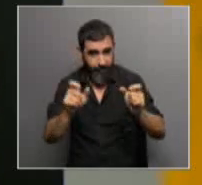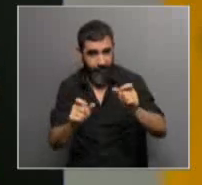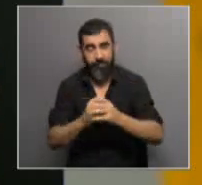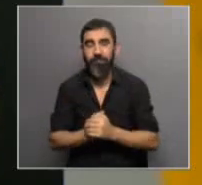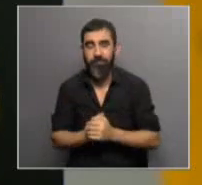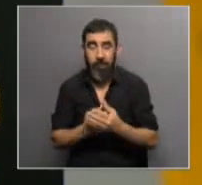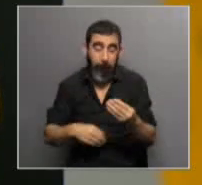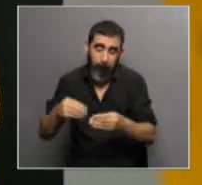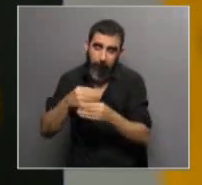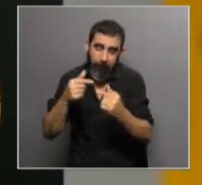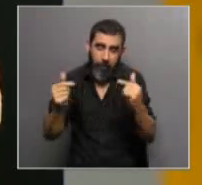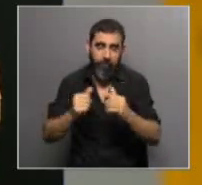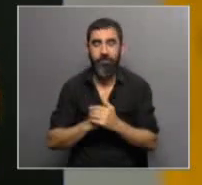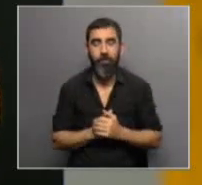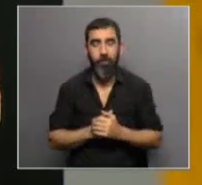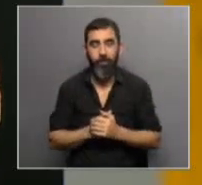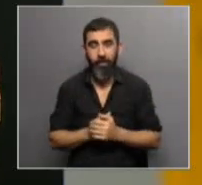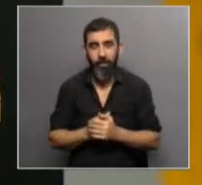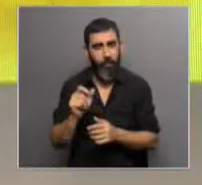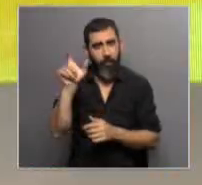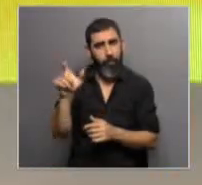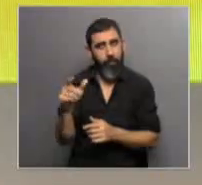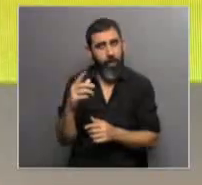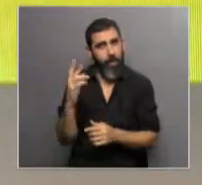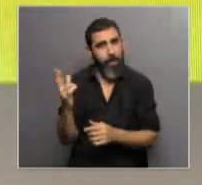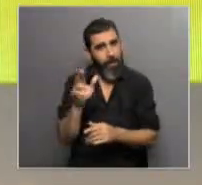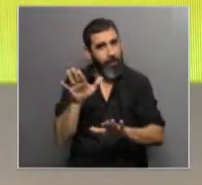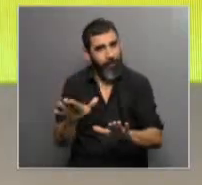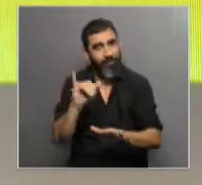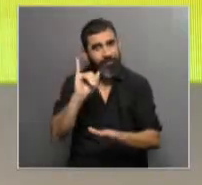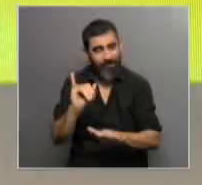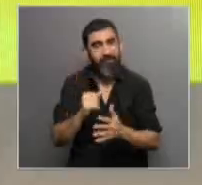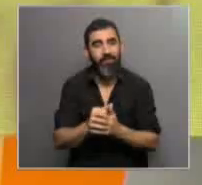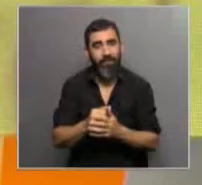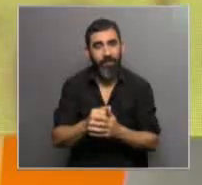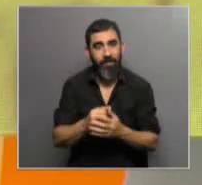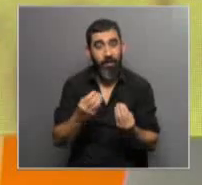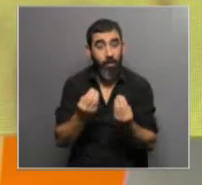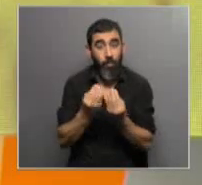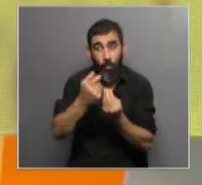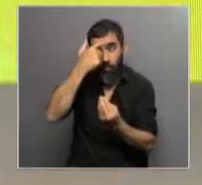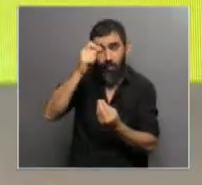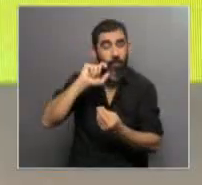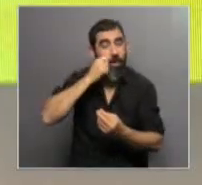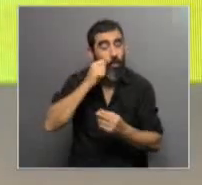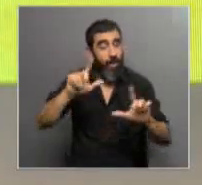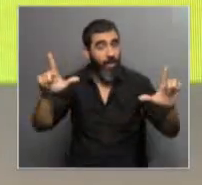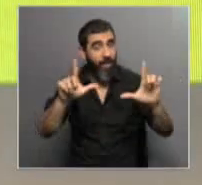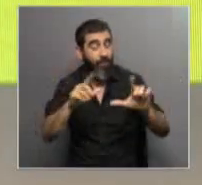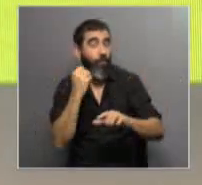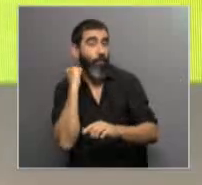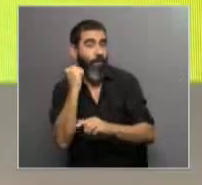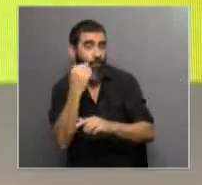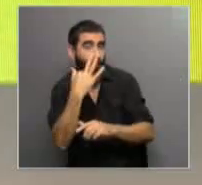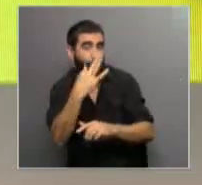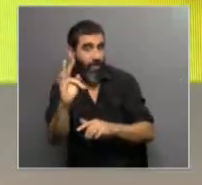comentario de lateral si quieres el informe como personaje estaba un personaje como el voto científico se inspiraron en esto también totalmente totalmente